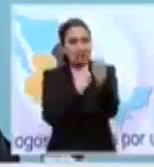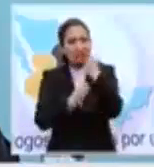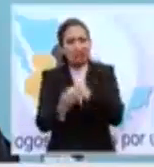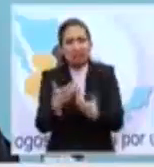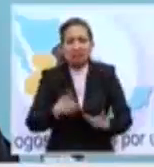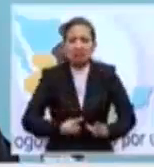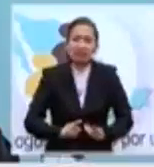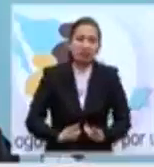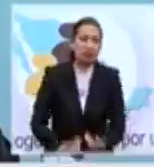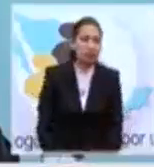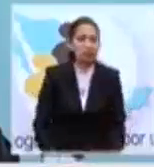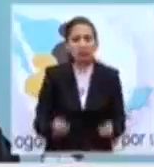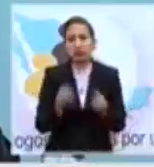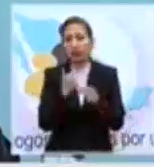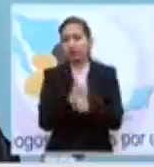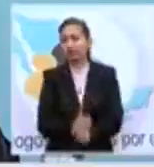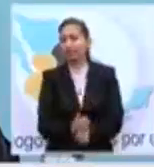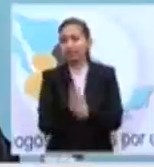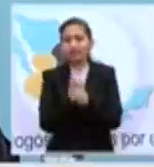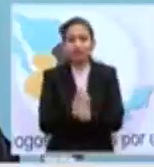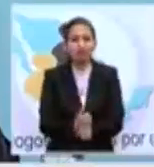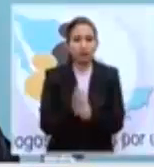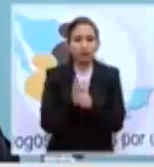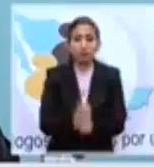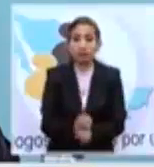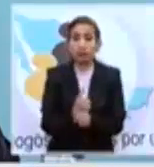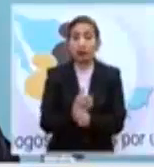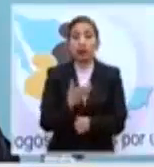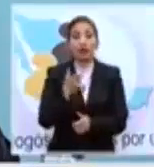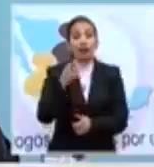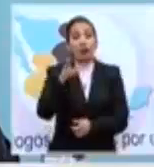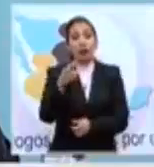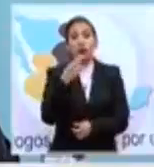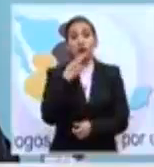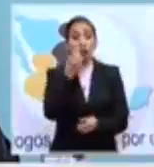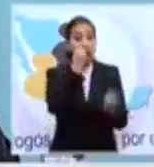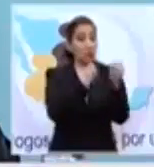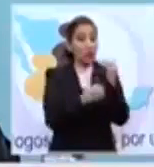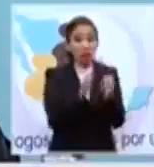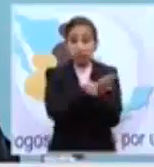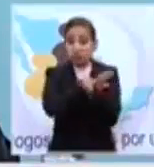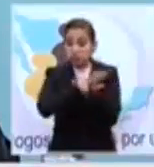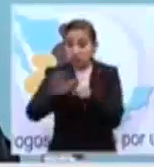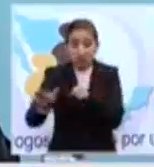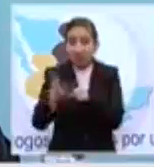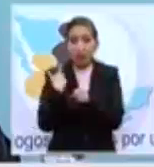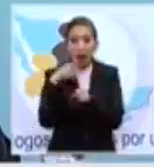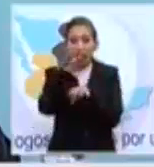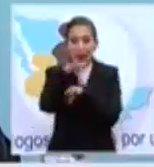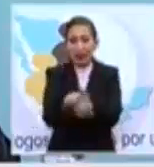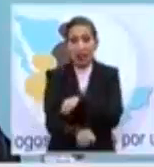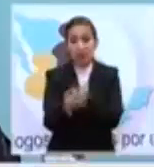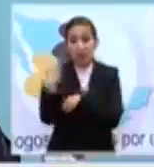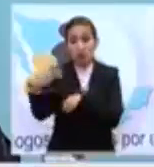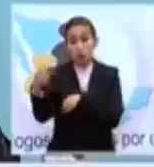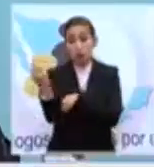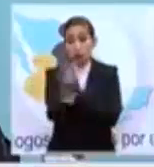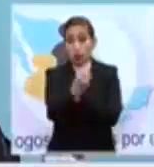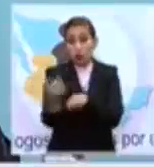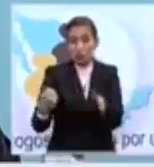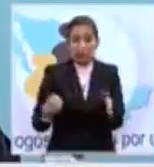hambre o de hambruna, ¿no? En donde el consumo de alimentos no alcanza a cubrir sus necesidades